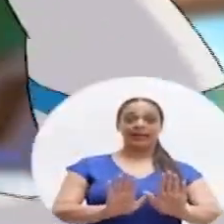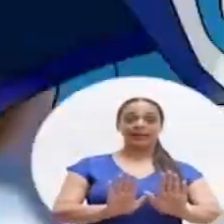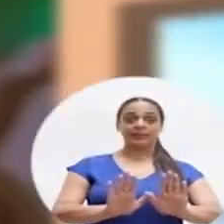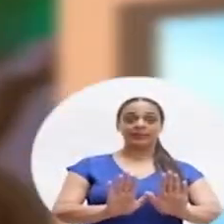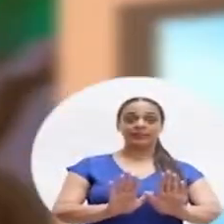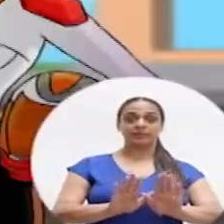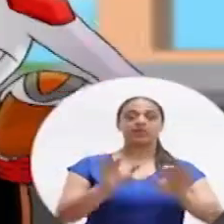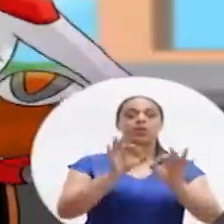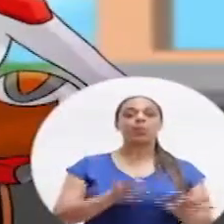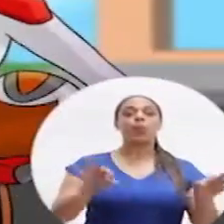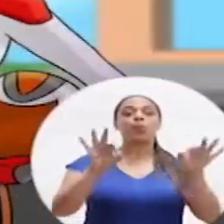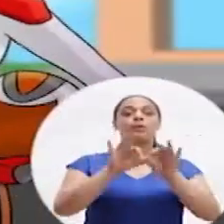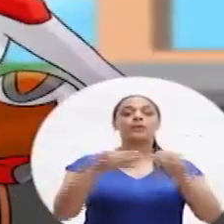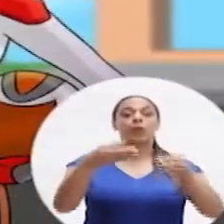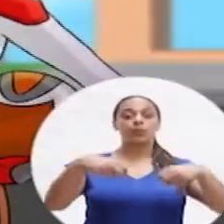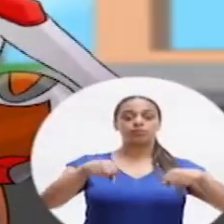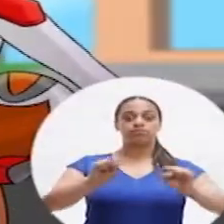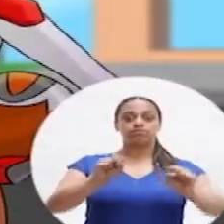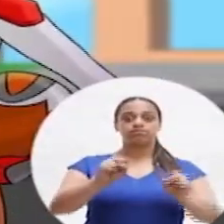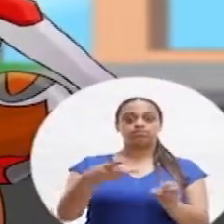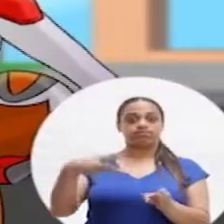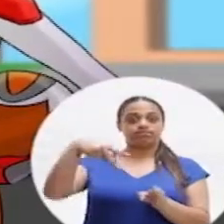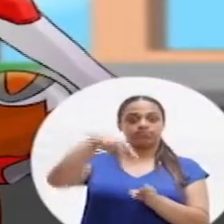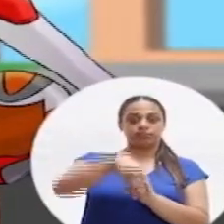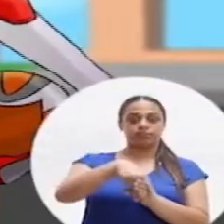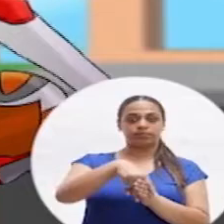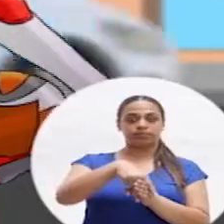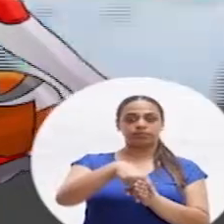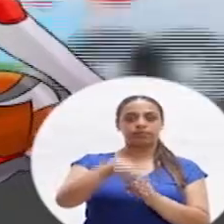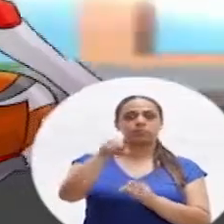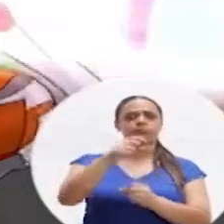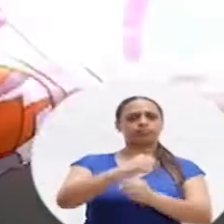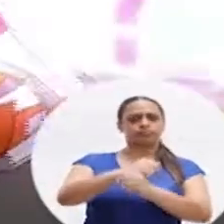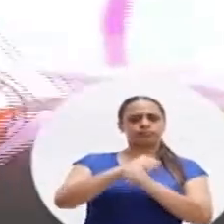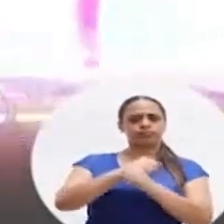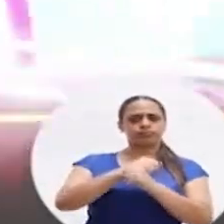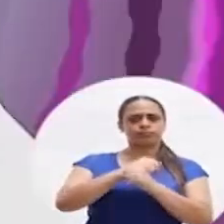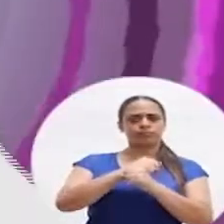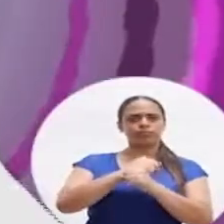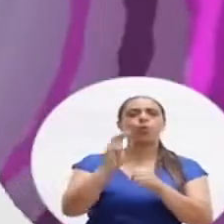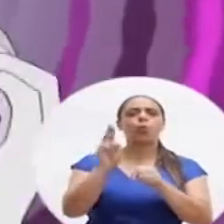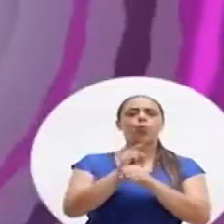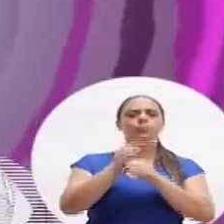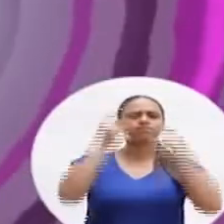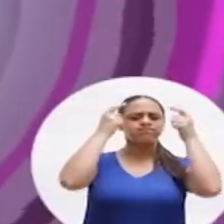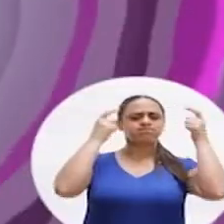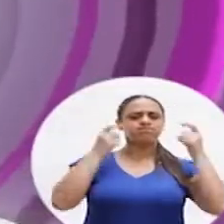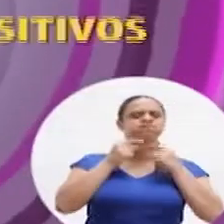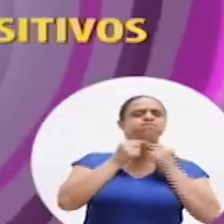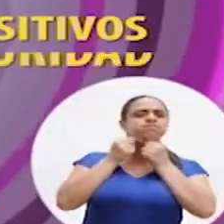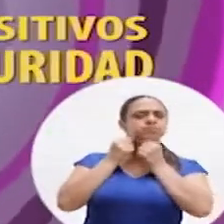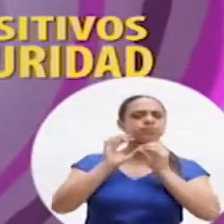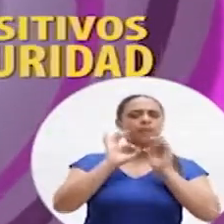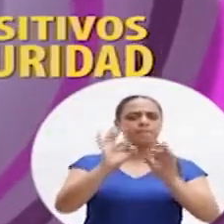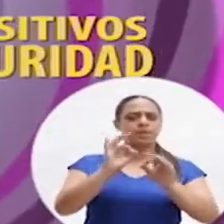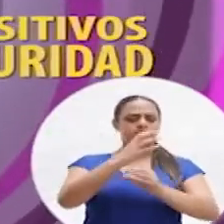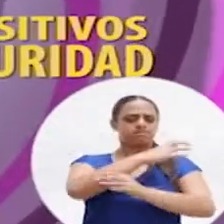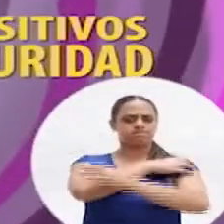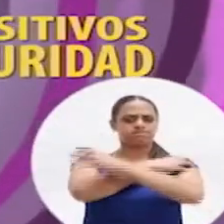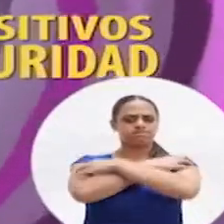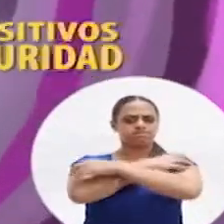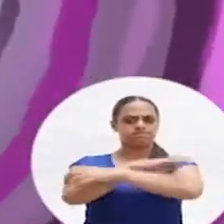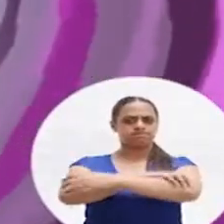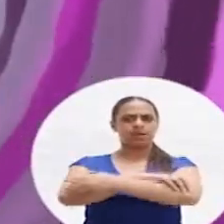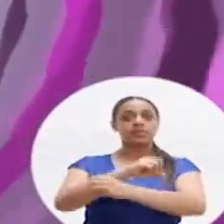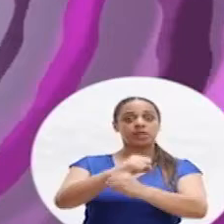¡Alto! Es importante que cuando seas pasajero de moto, viajes siempre seguro. Utiliza el casco bien abrochado y dispositivos